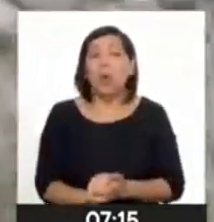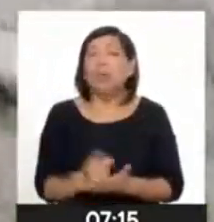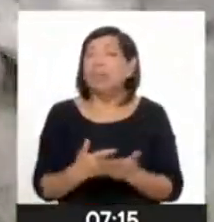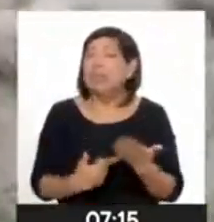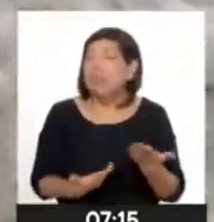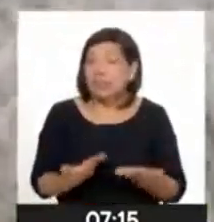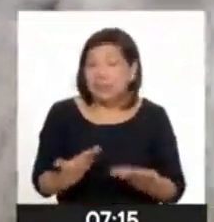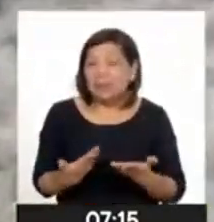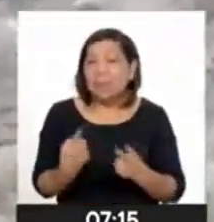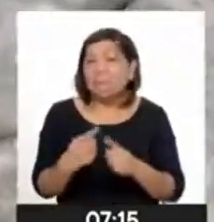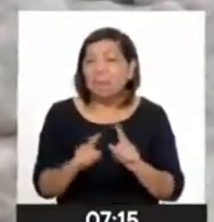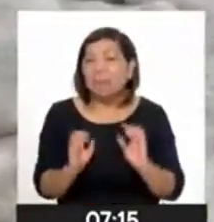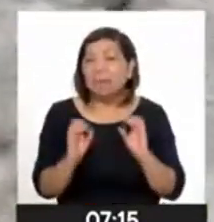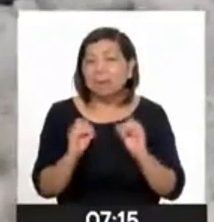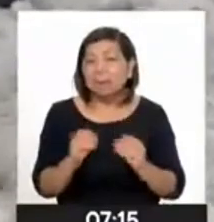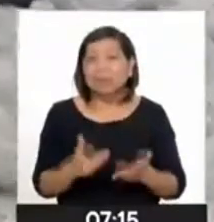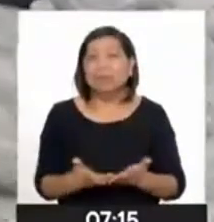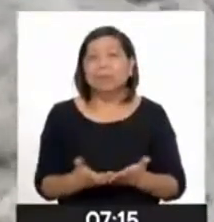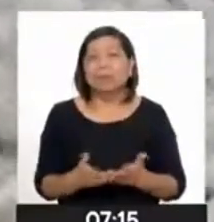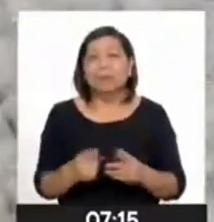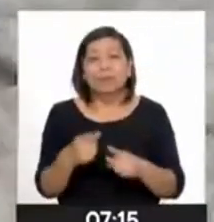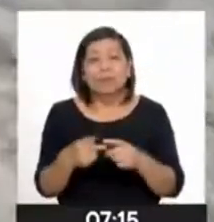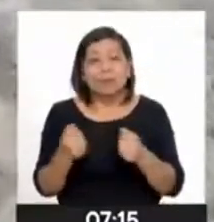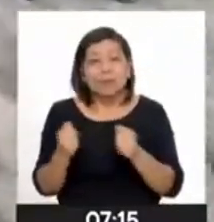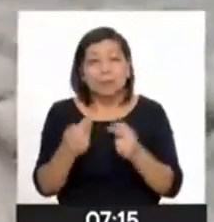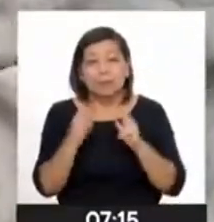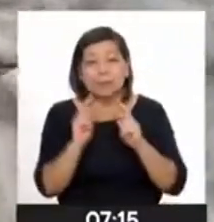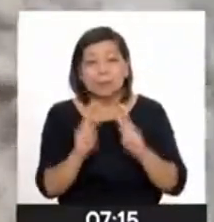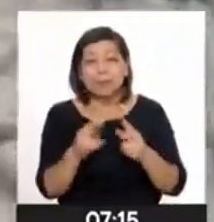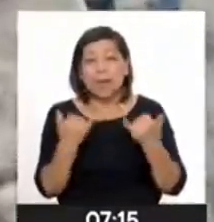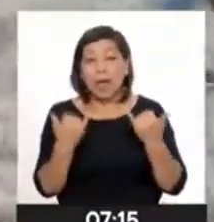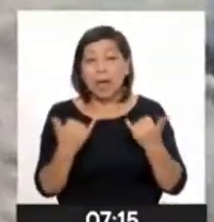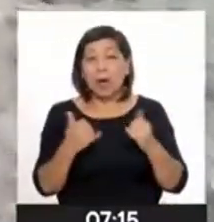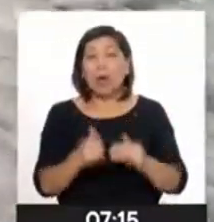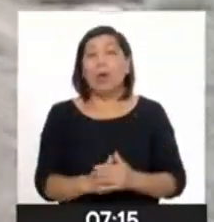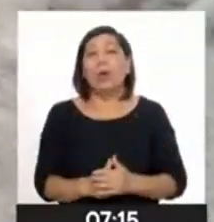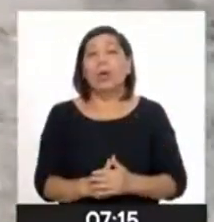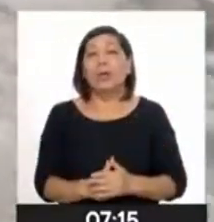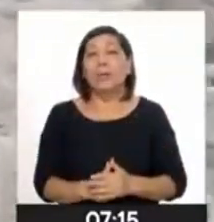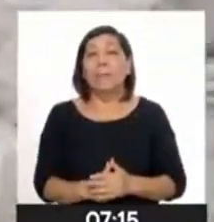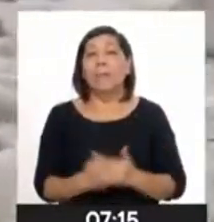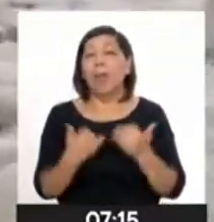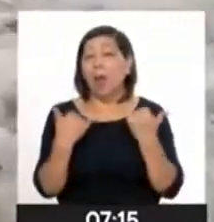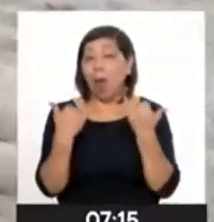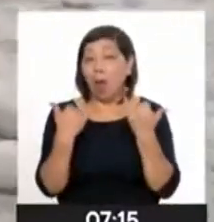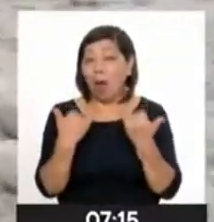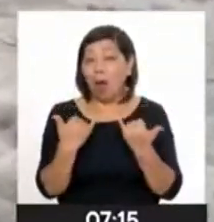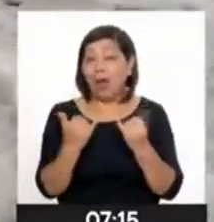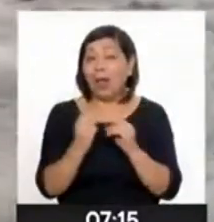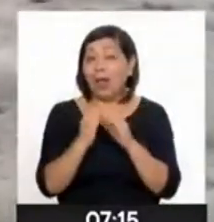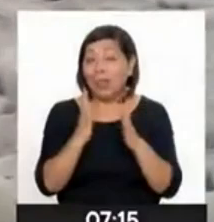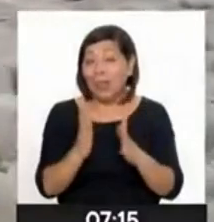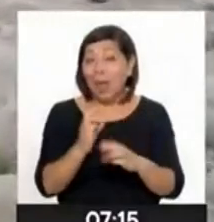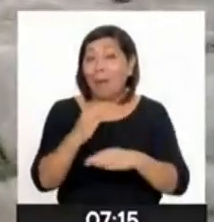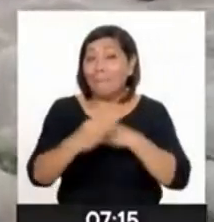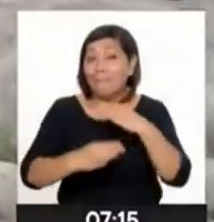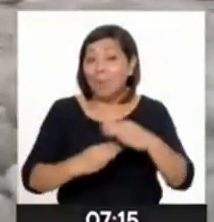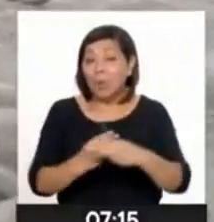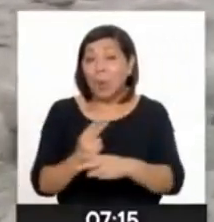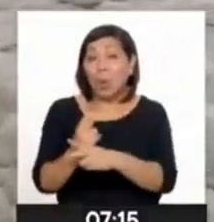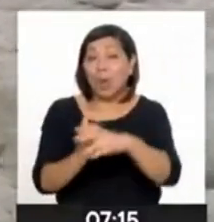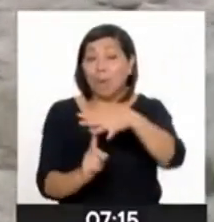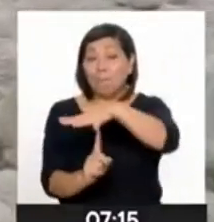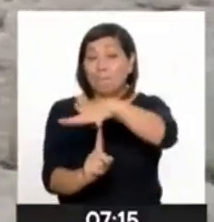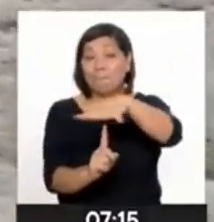consiste en justamente realizar faenas de limpieza, como estamos viendo en estos momentos. En este caso, hoy, en el Día Mundial del Medio